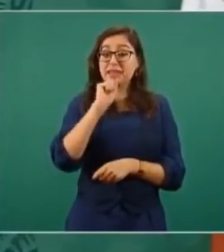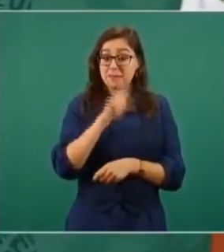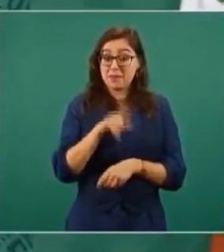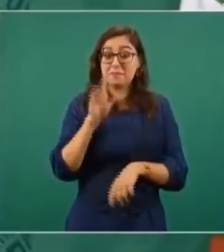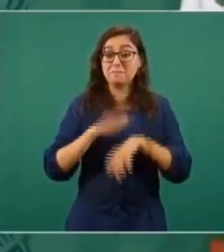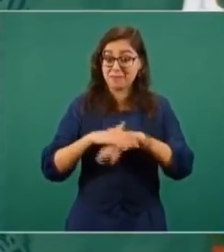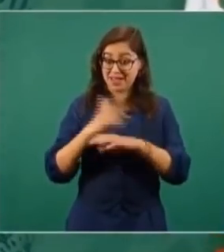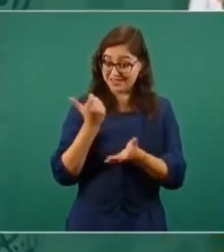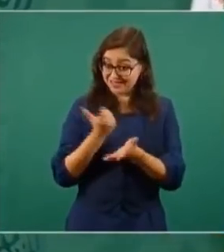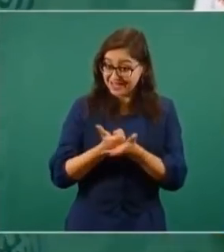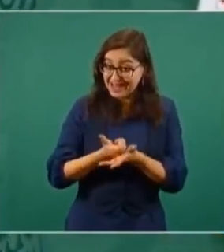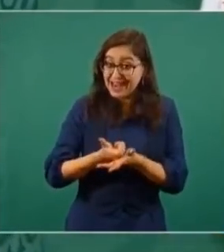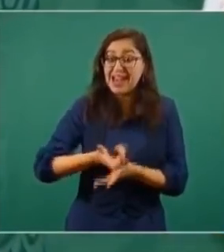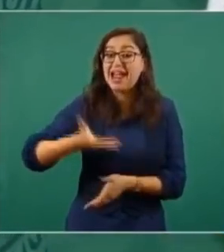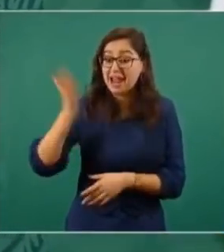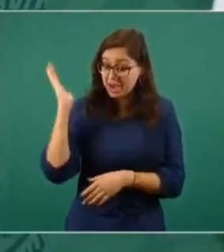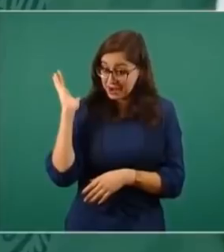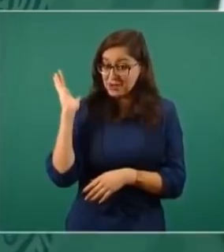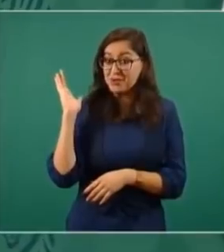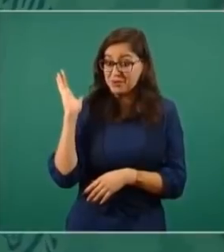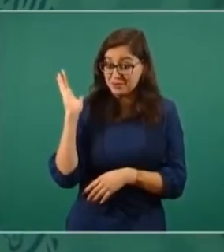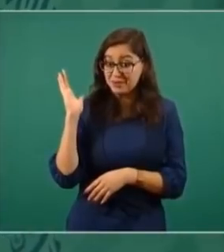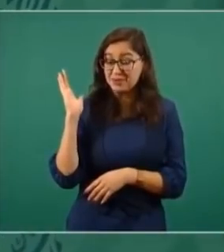gas como